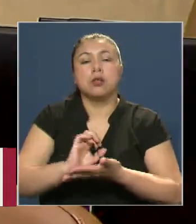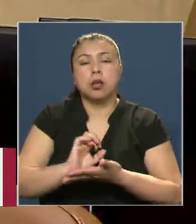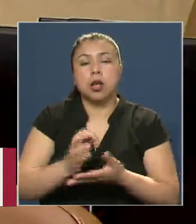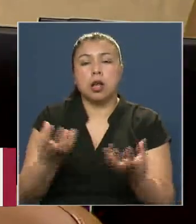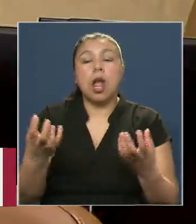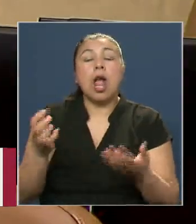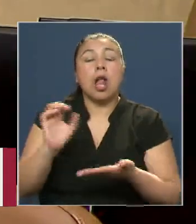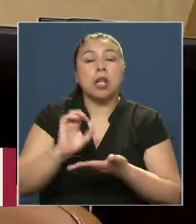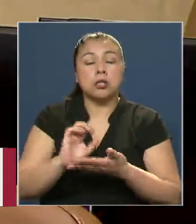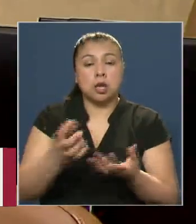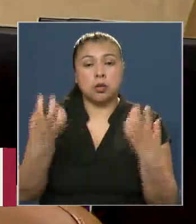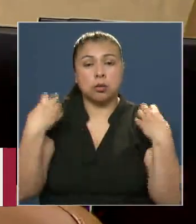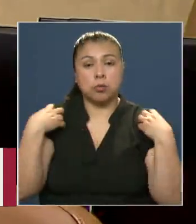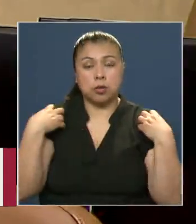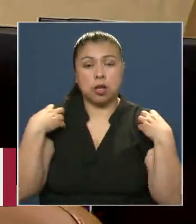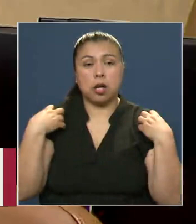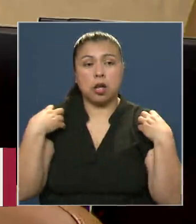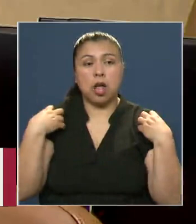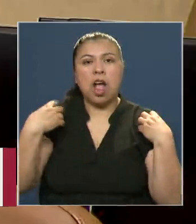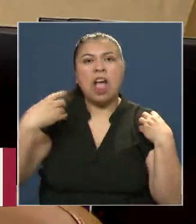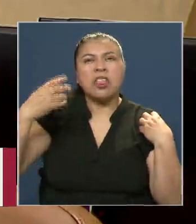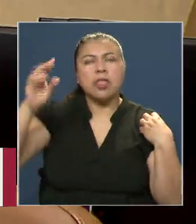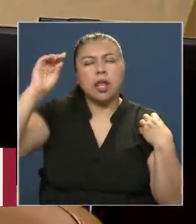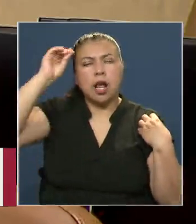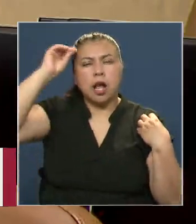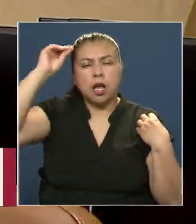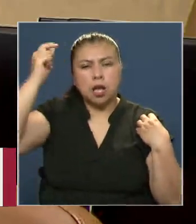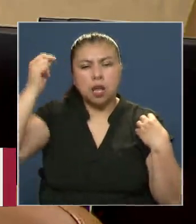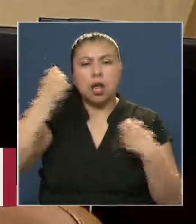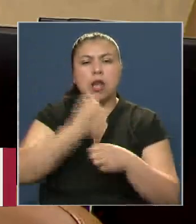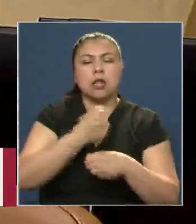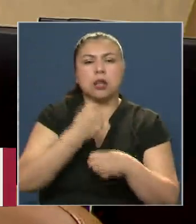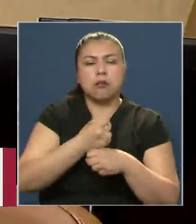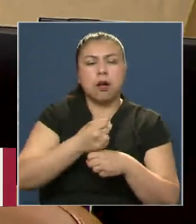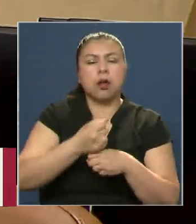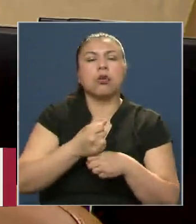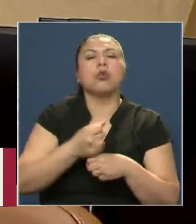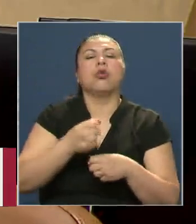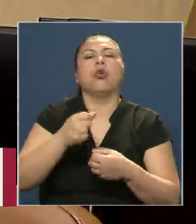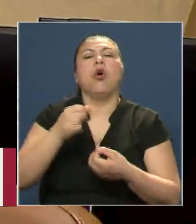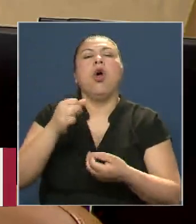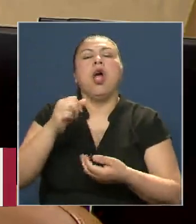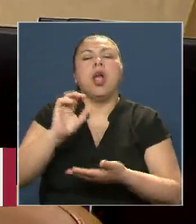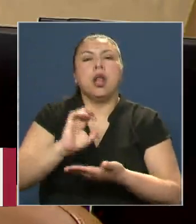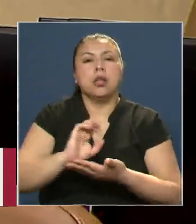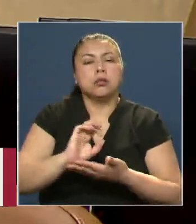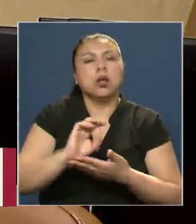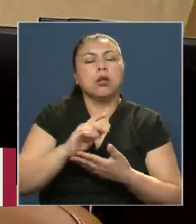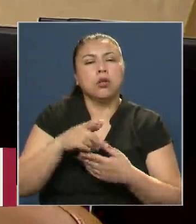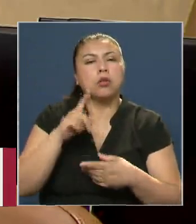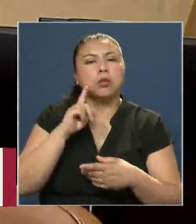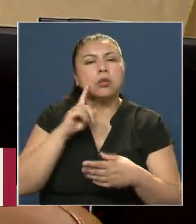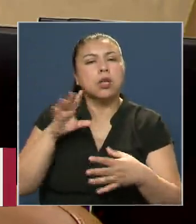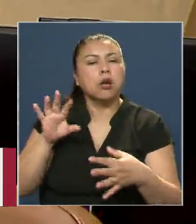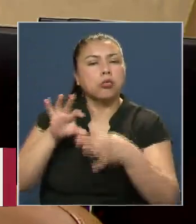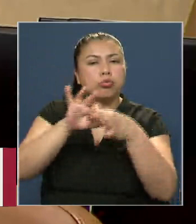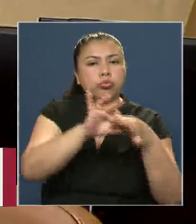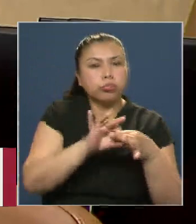cargo de lo que el Estado crea y construir una alianza con el sector privado que sea